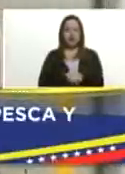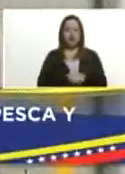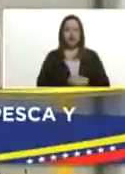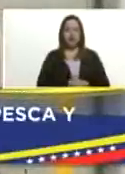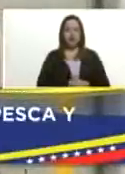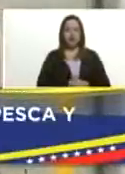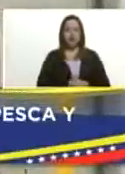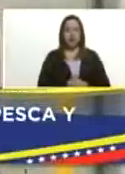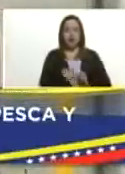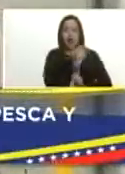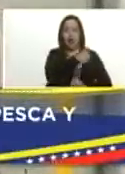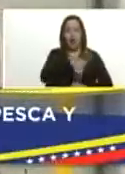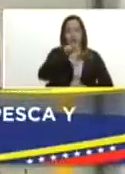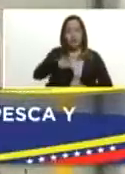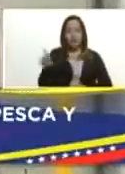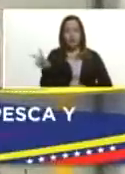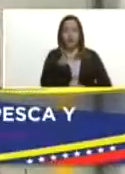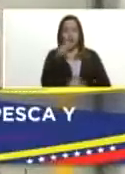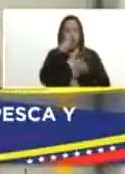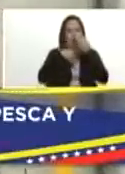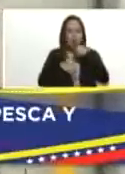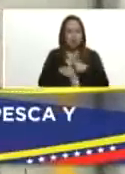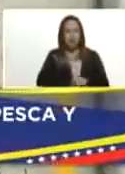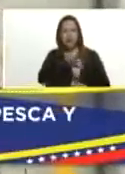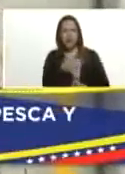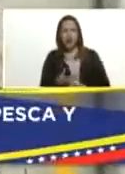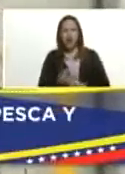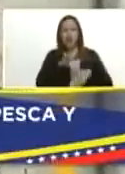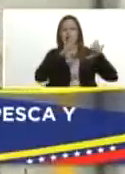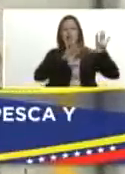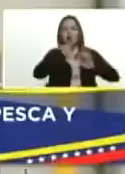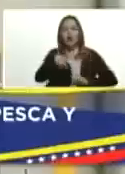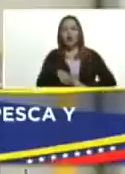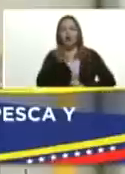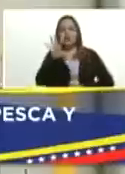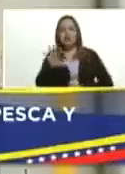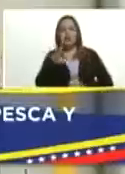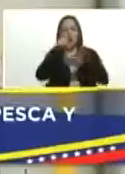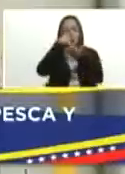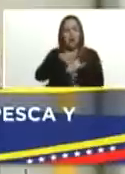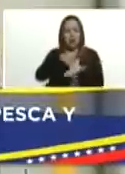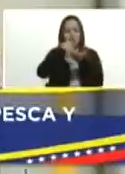Cada venezolano consume aproximadamente 9.5 kilogramos